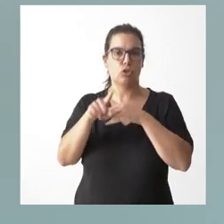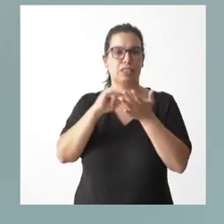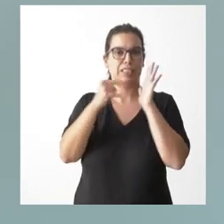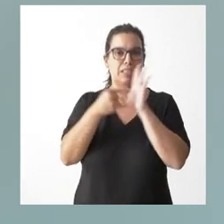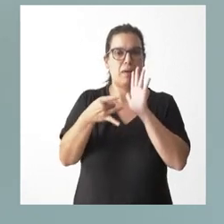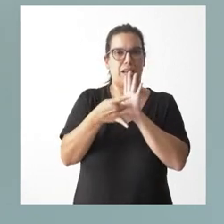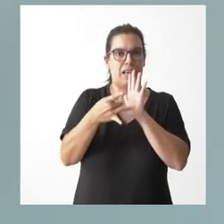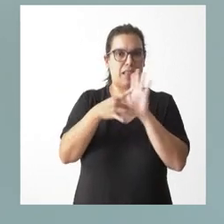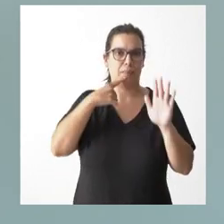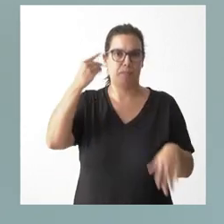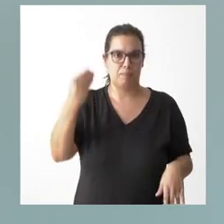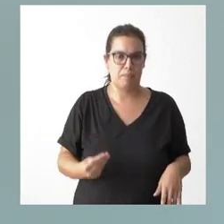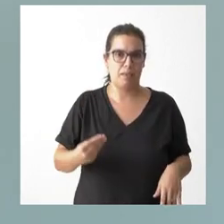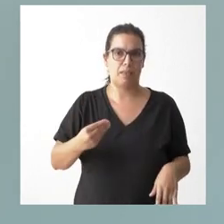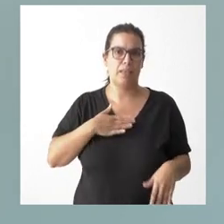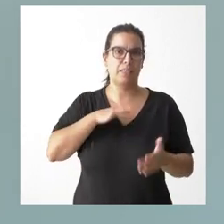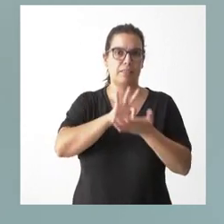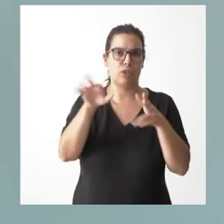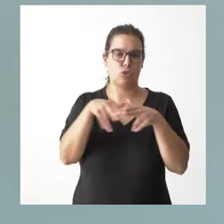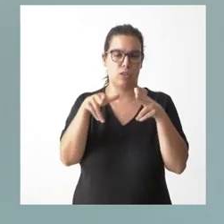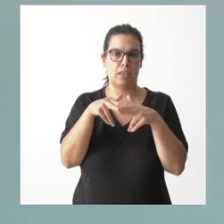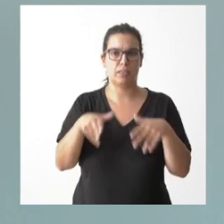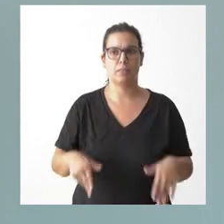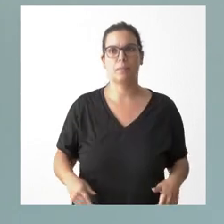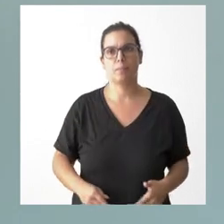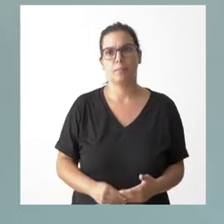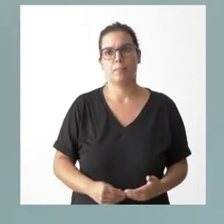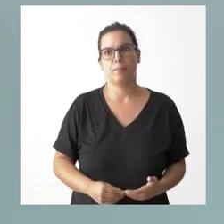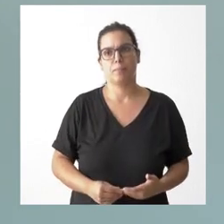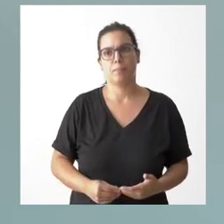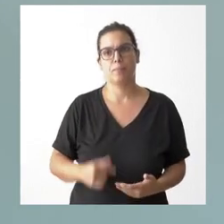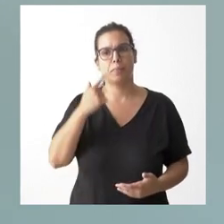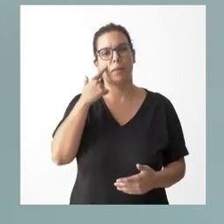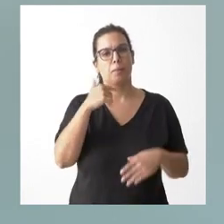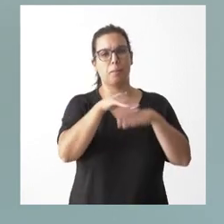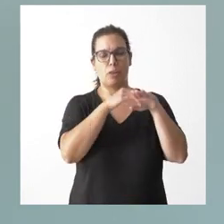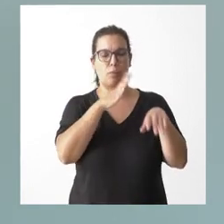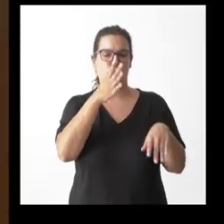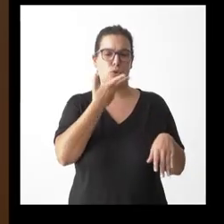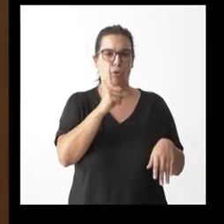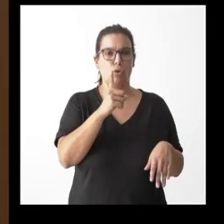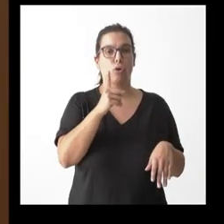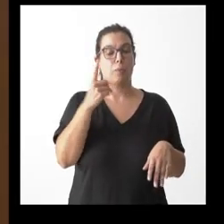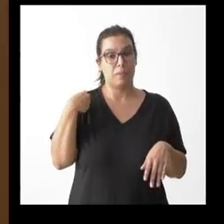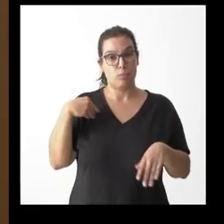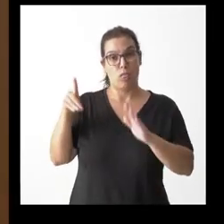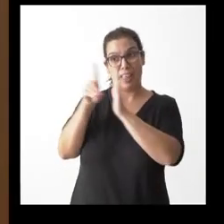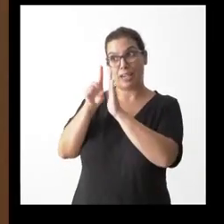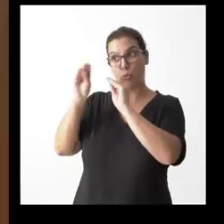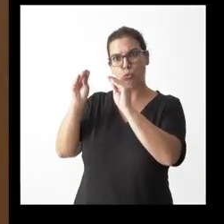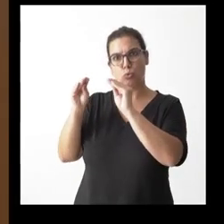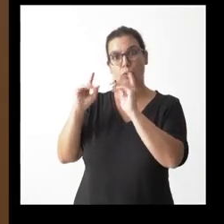de calidad de servicios pensando en el usuario. Pero eso es, perdón el desconocimiento, sí. Pero eso está previsto en el decreto, es